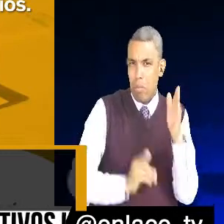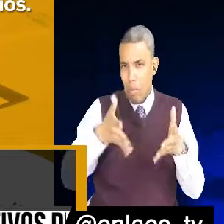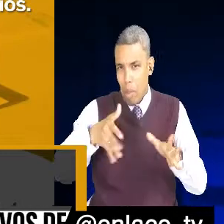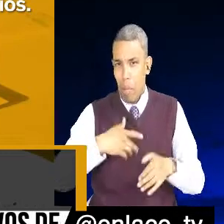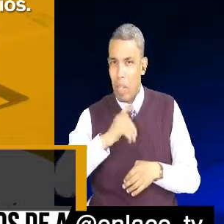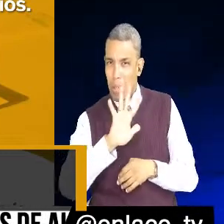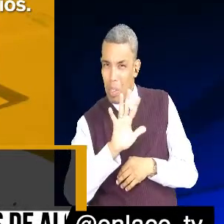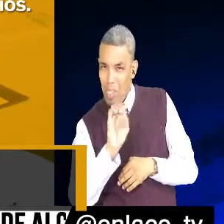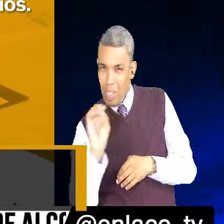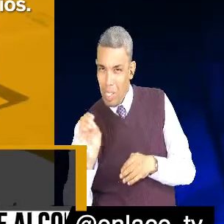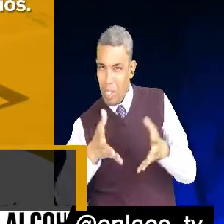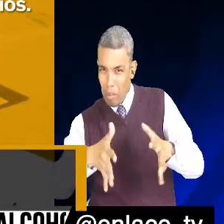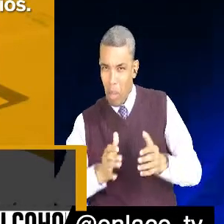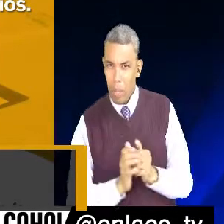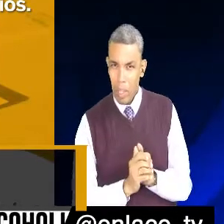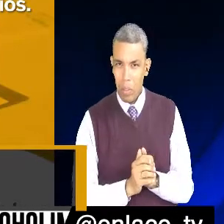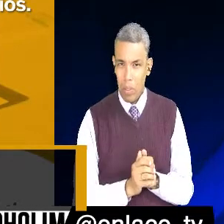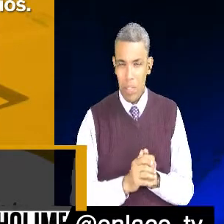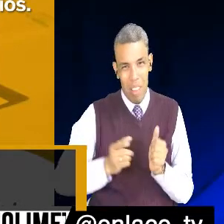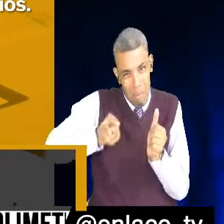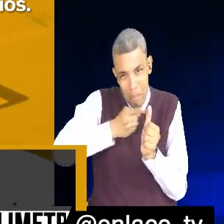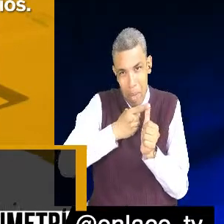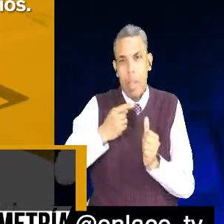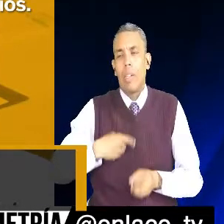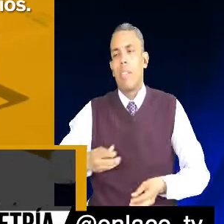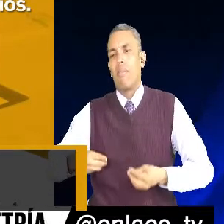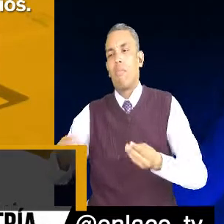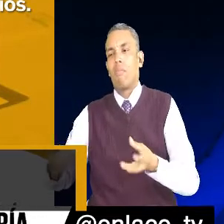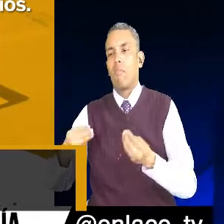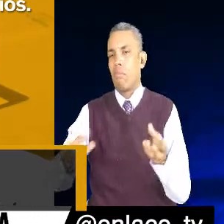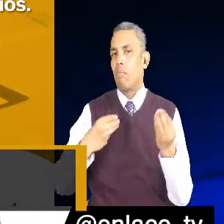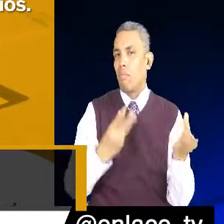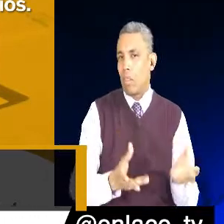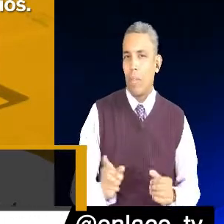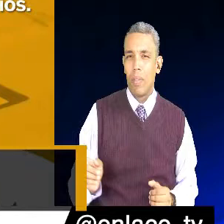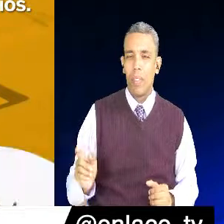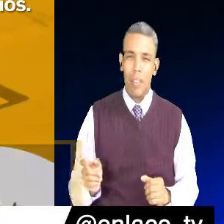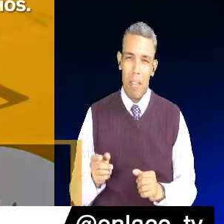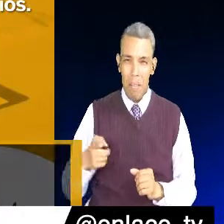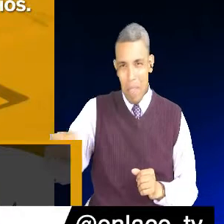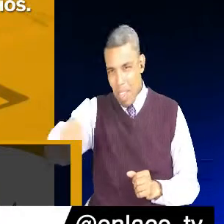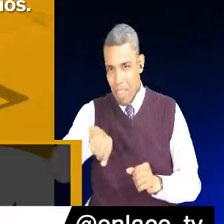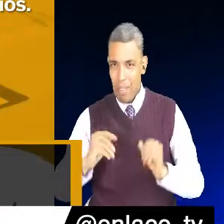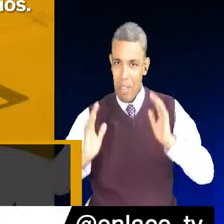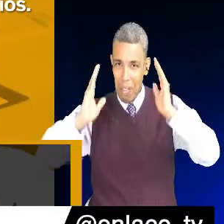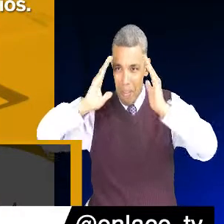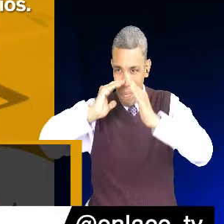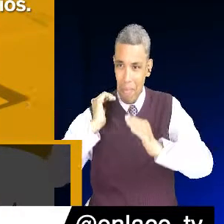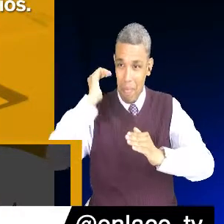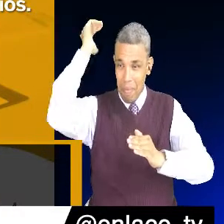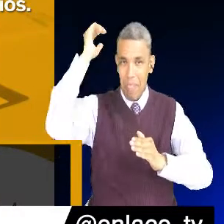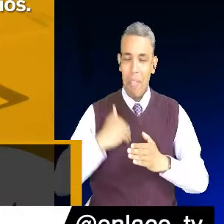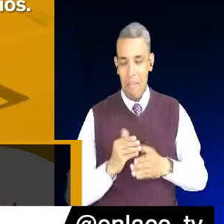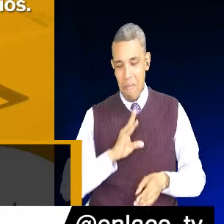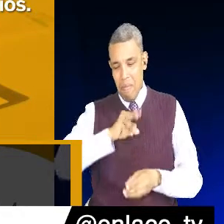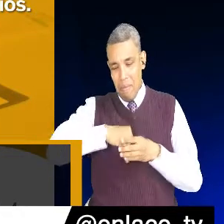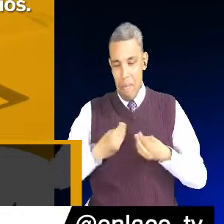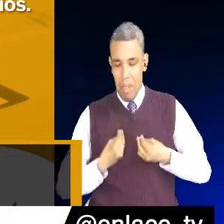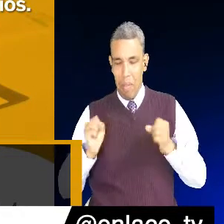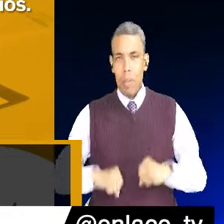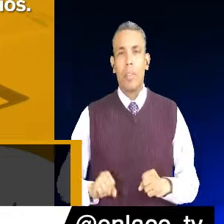primeras asignaciones que se empezarían a dar en este proyecto. Hágale usted, como gerente de Eduba, la invitación a las personas en Barranca Bermeja que